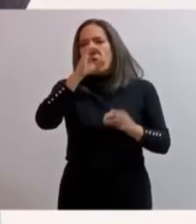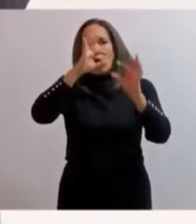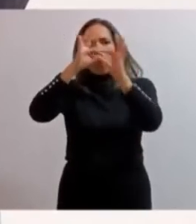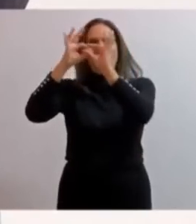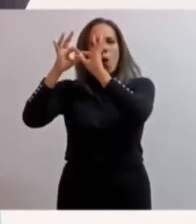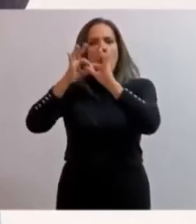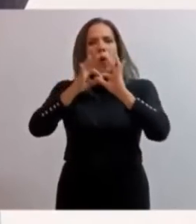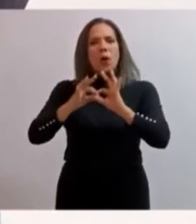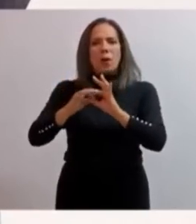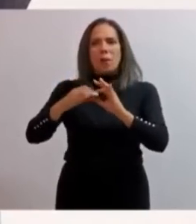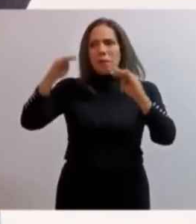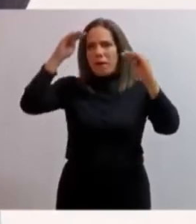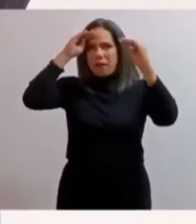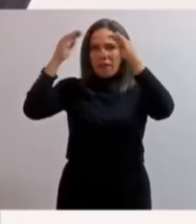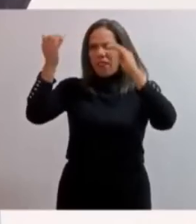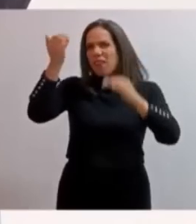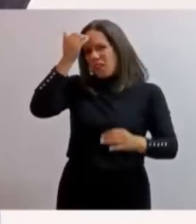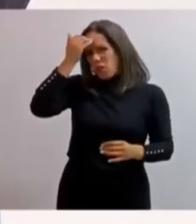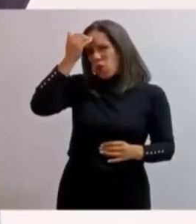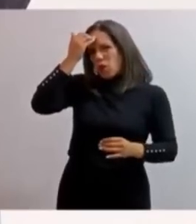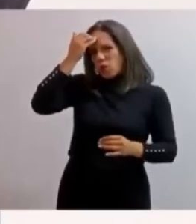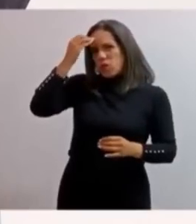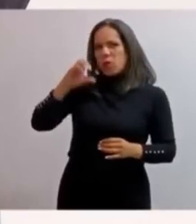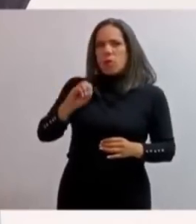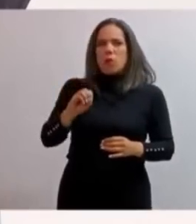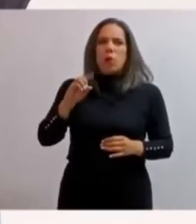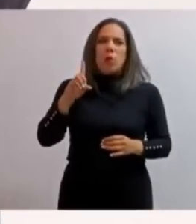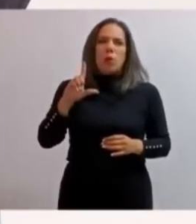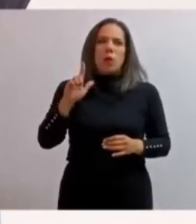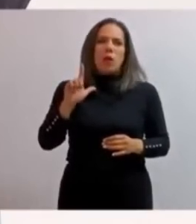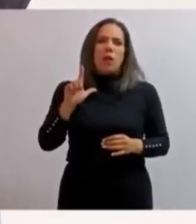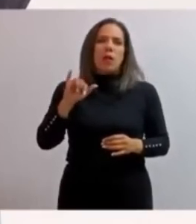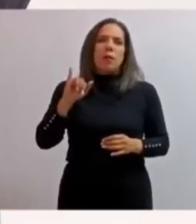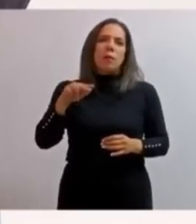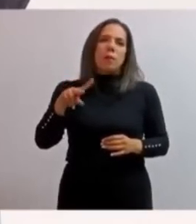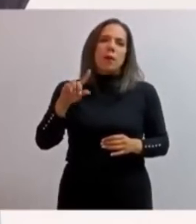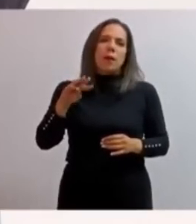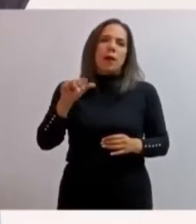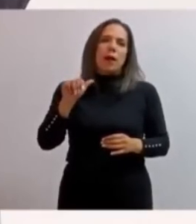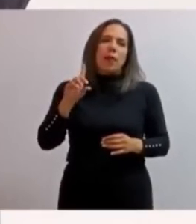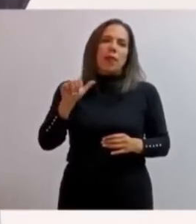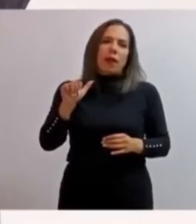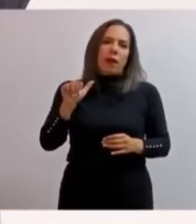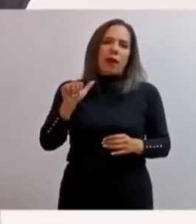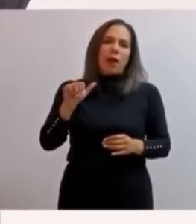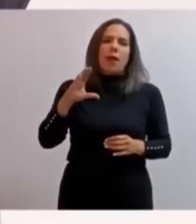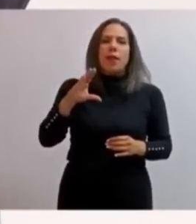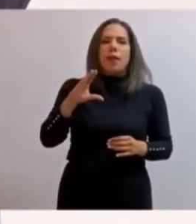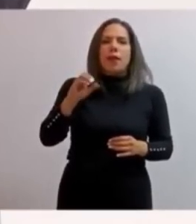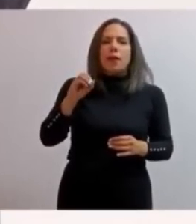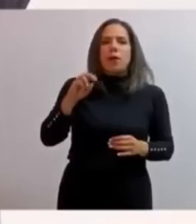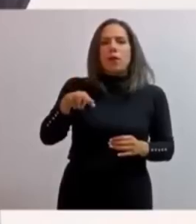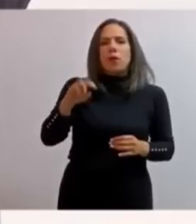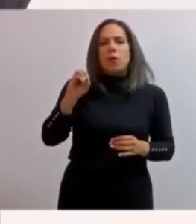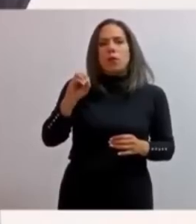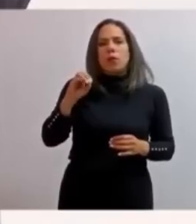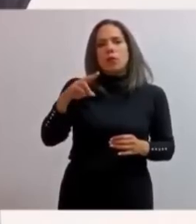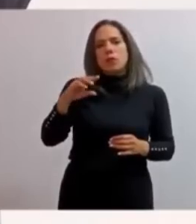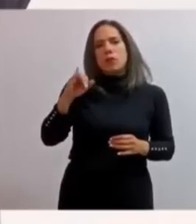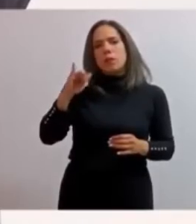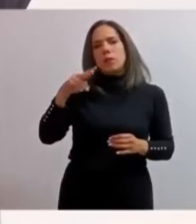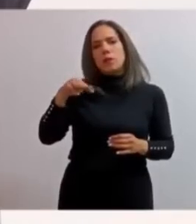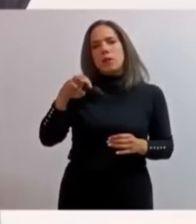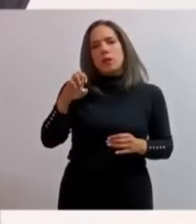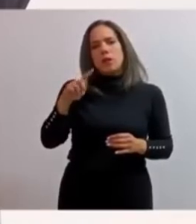prioritarios? Por ejemplo, también un comentario del maestro Roque Vázquez, el plan de estudios 2022, el gran